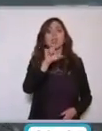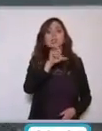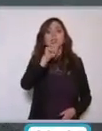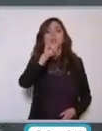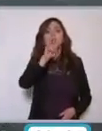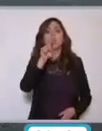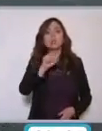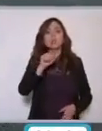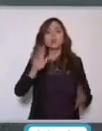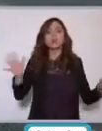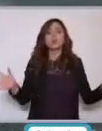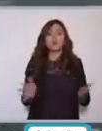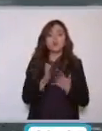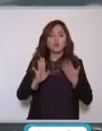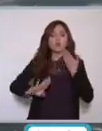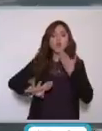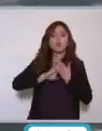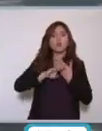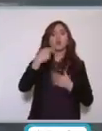de Estado. Y entonces él